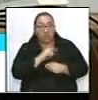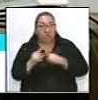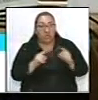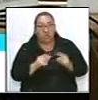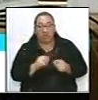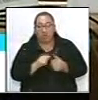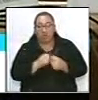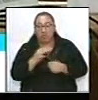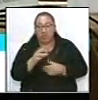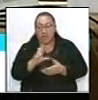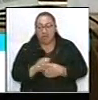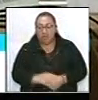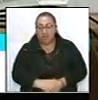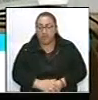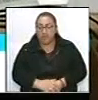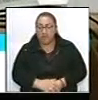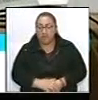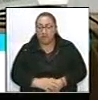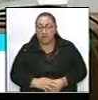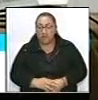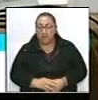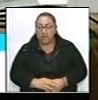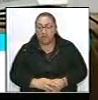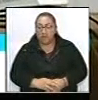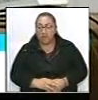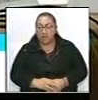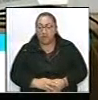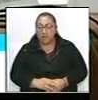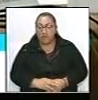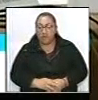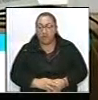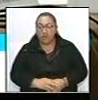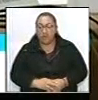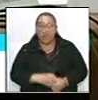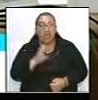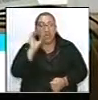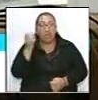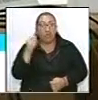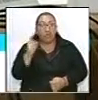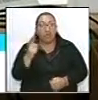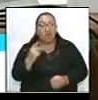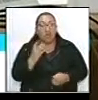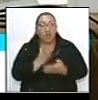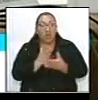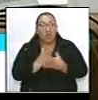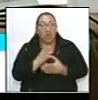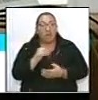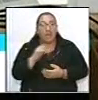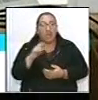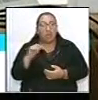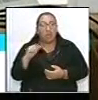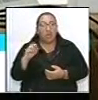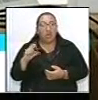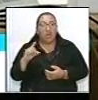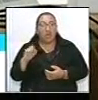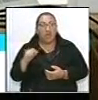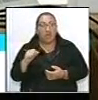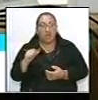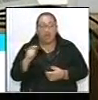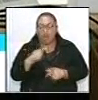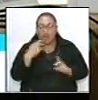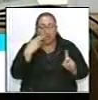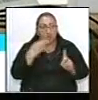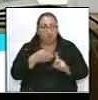la provincia de Lima. Creamos la primera escuela metropolitana de serenos y creamos el